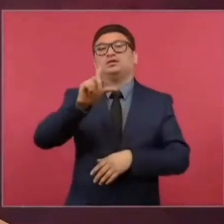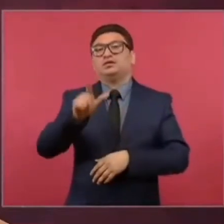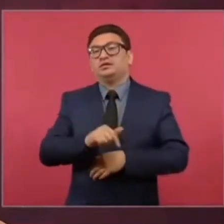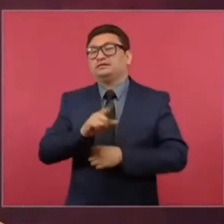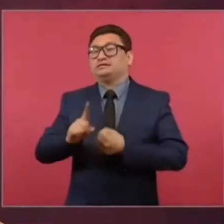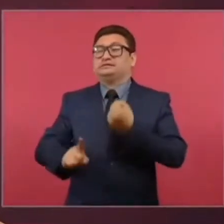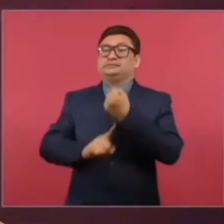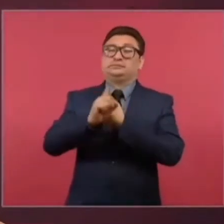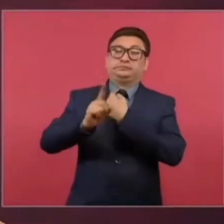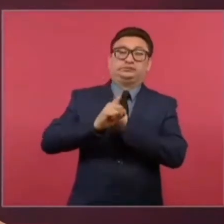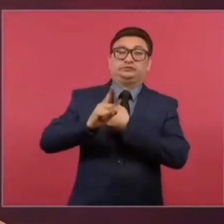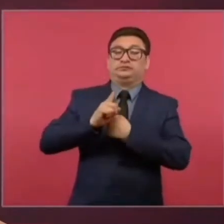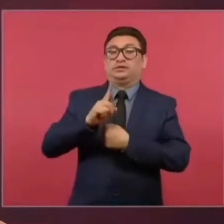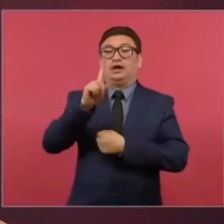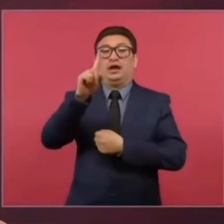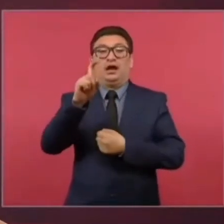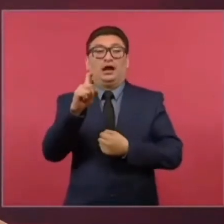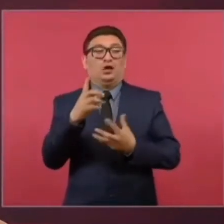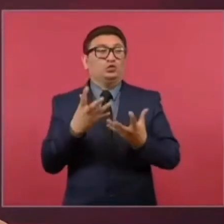crisis de escasez de agua.